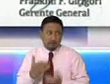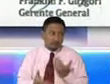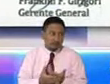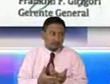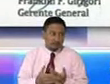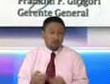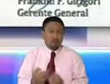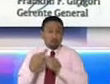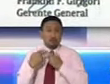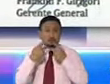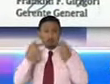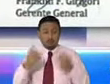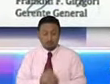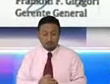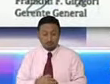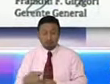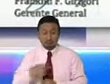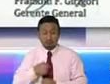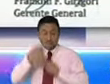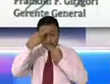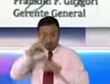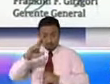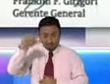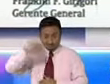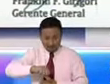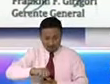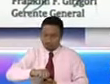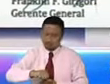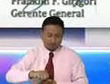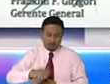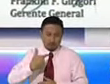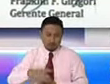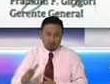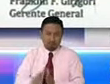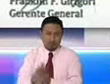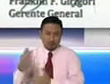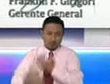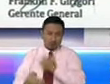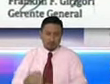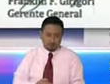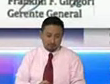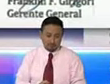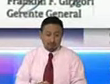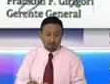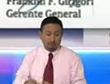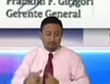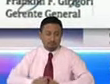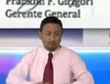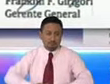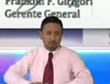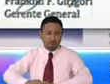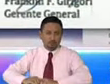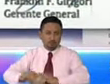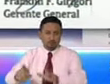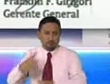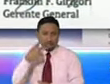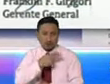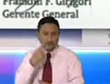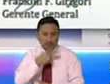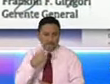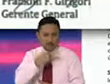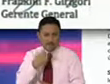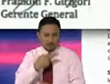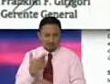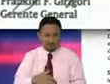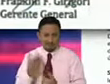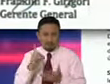públicos, dañe la imagen de nuestra institución y continúe en esta irresponsable y descontextualizada forma de acusar